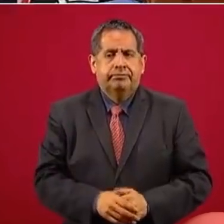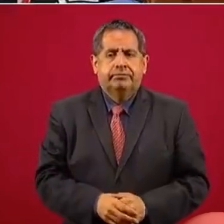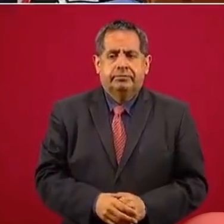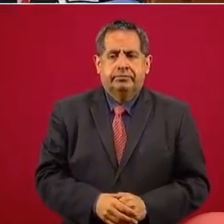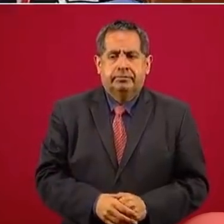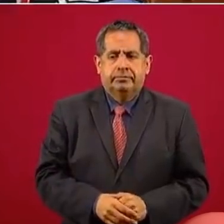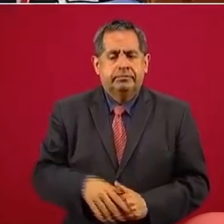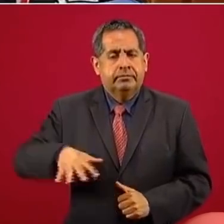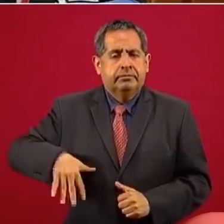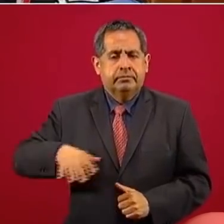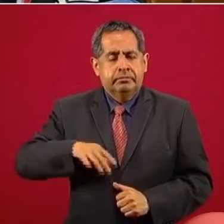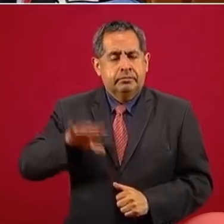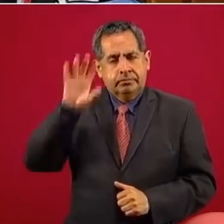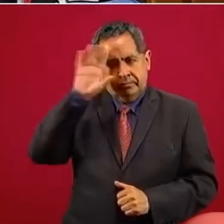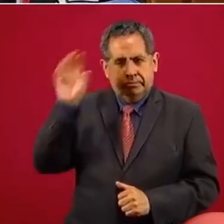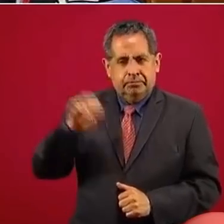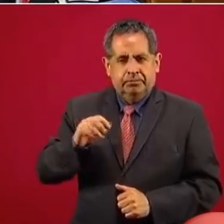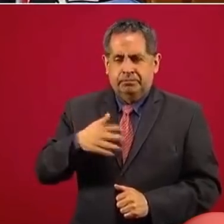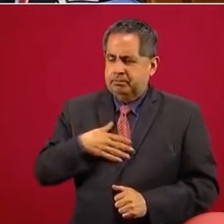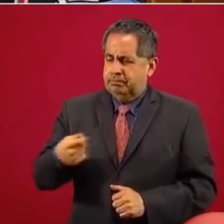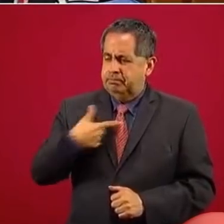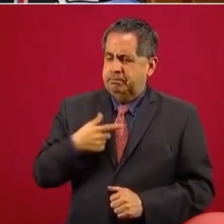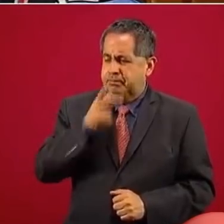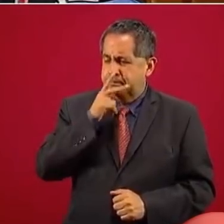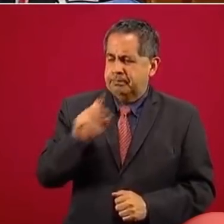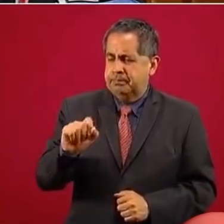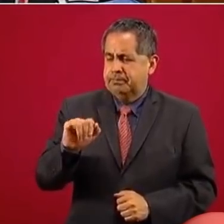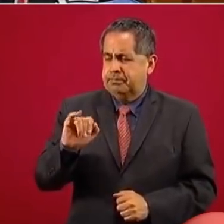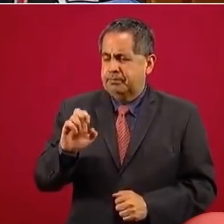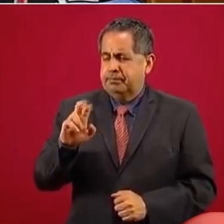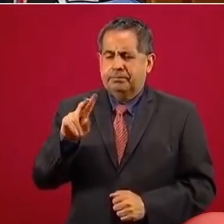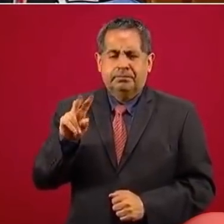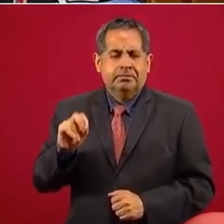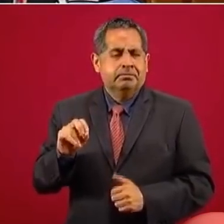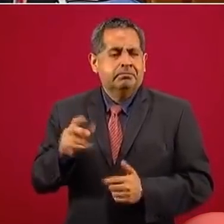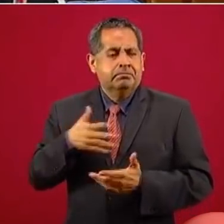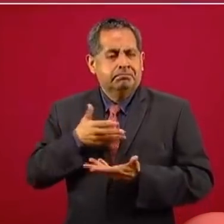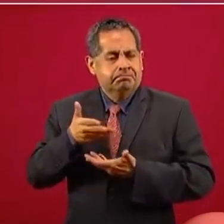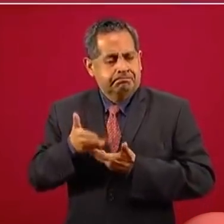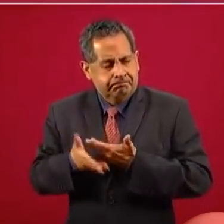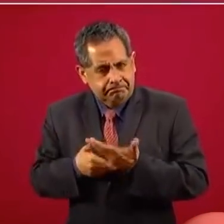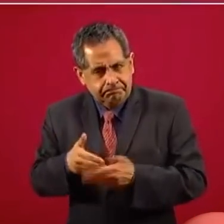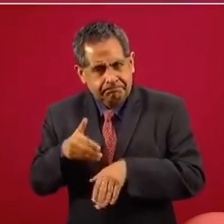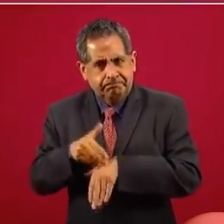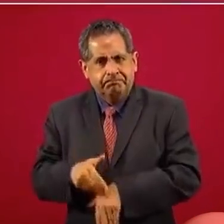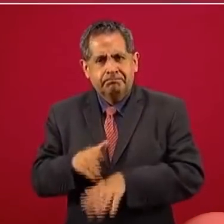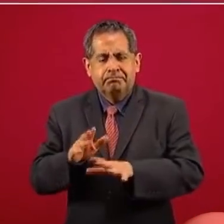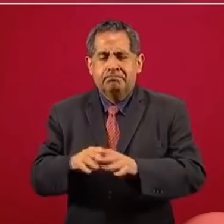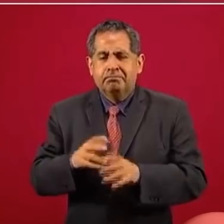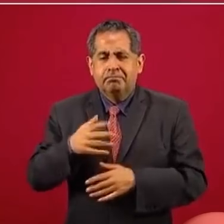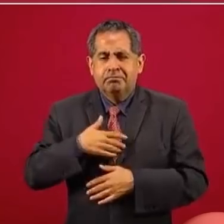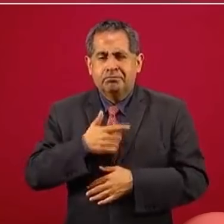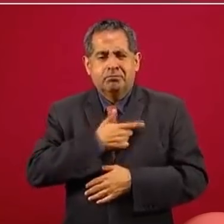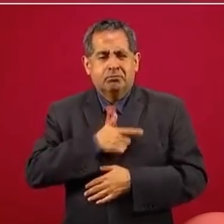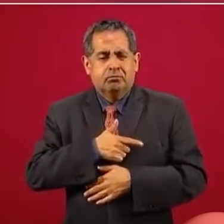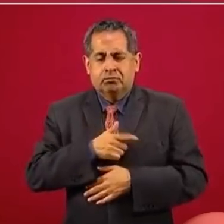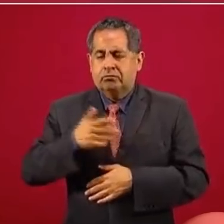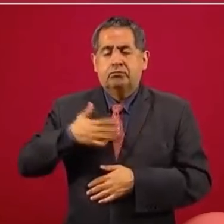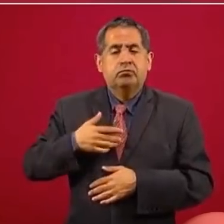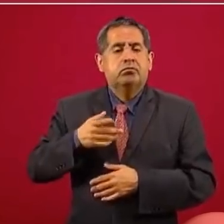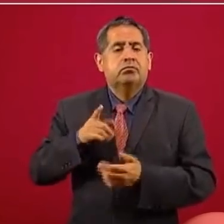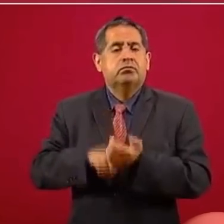como decía Morelos, siervos de la nación. No me gusta usar la palabra